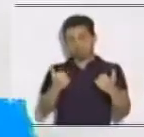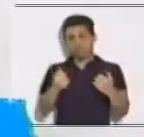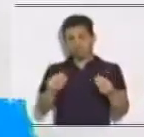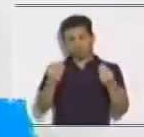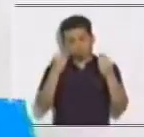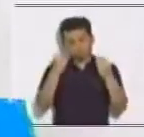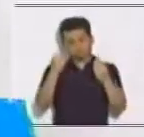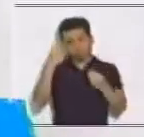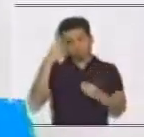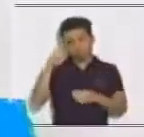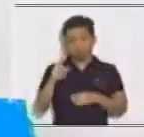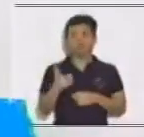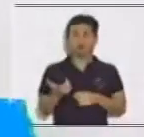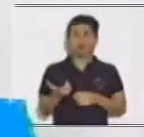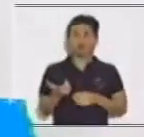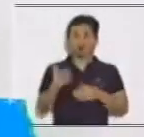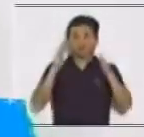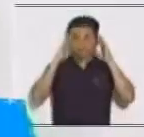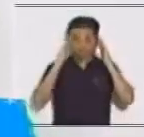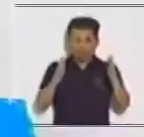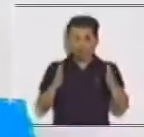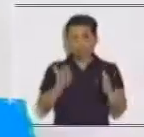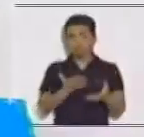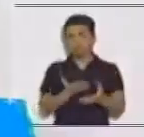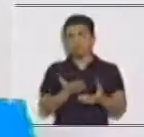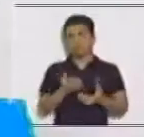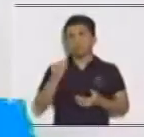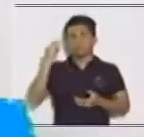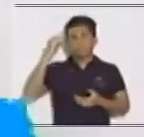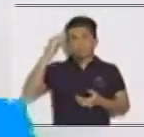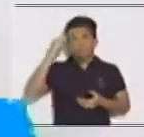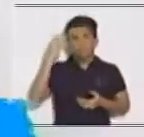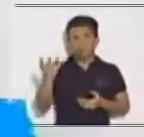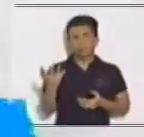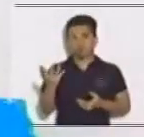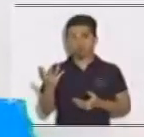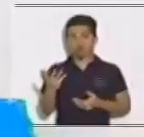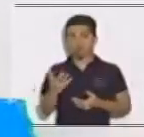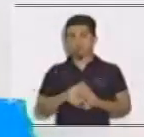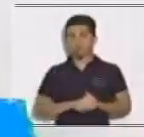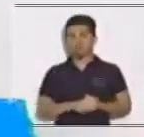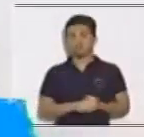y destrezas como la atención, la memoria